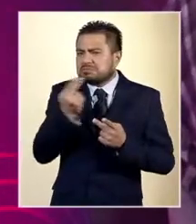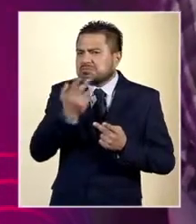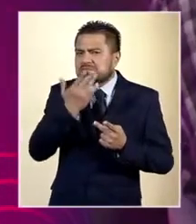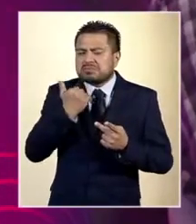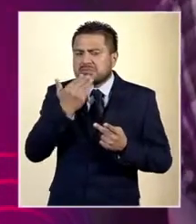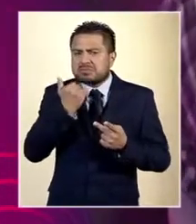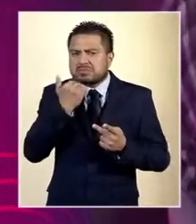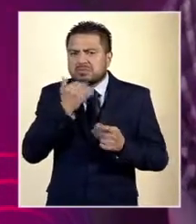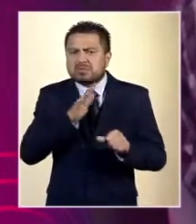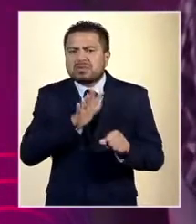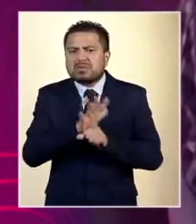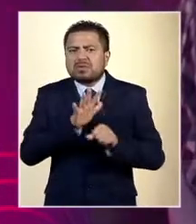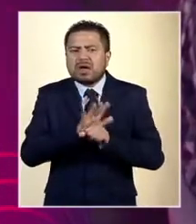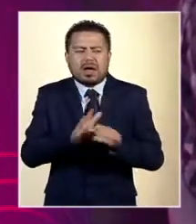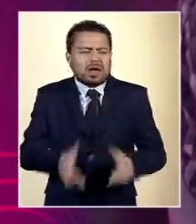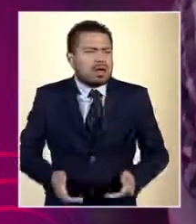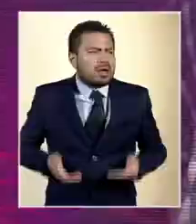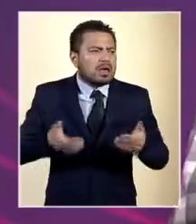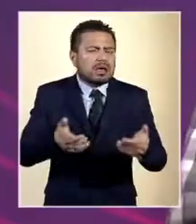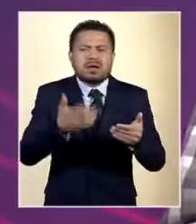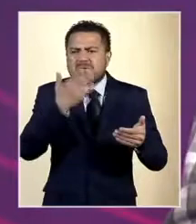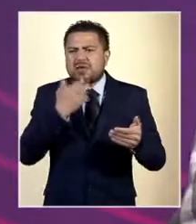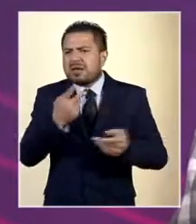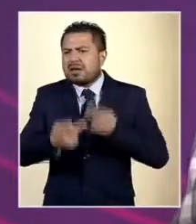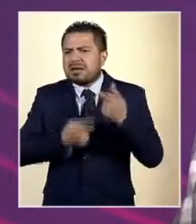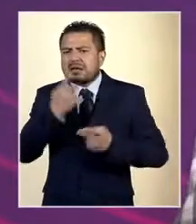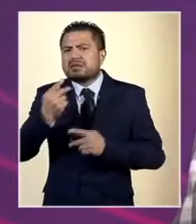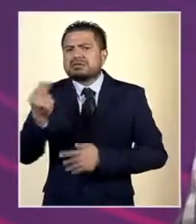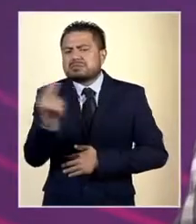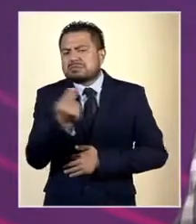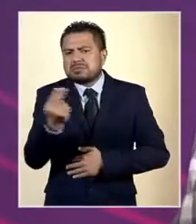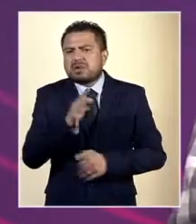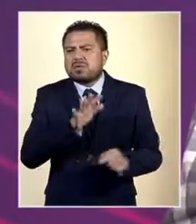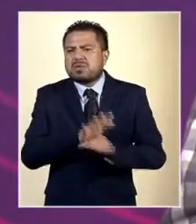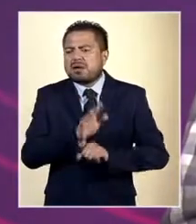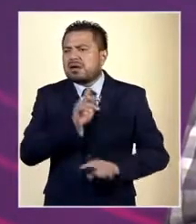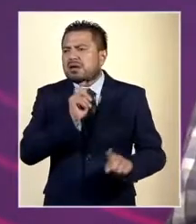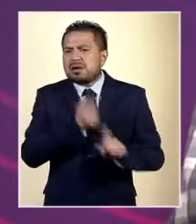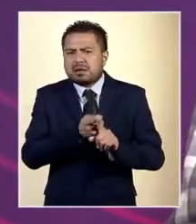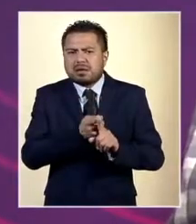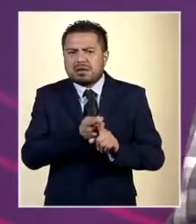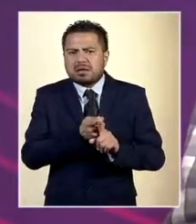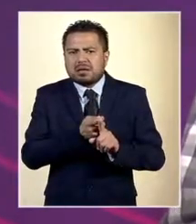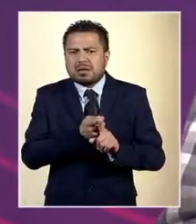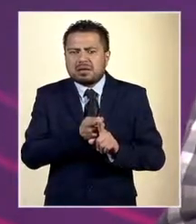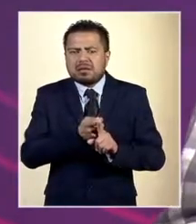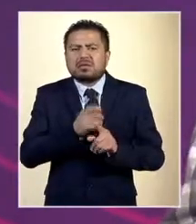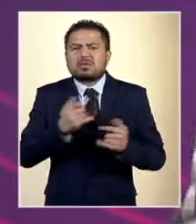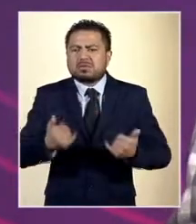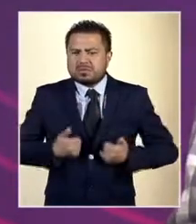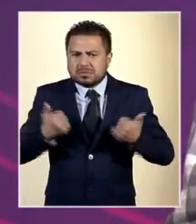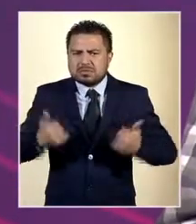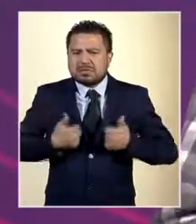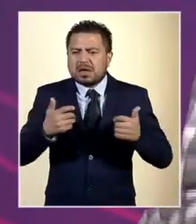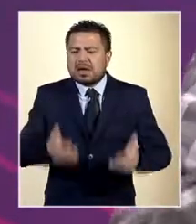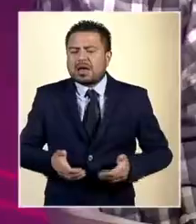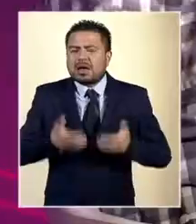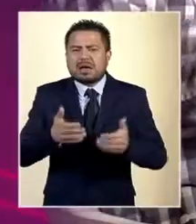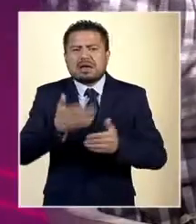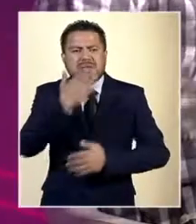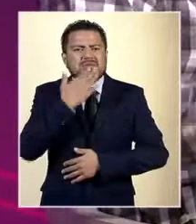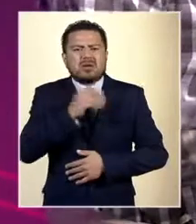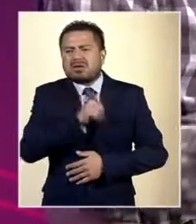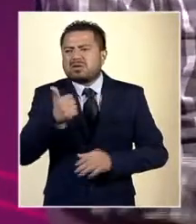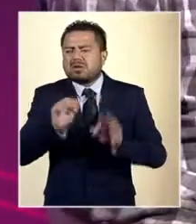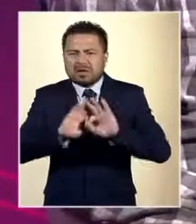necesariamente de poblaciones callejeras, no hablan necesariamente de chavos en situación de calle, tienen